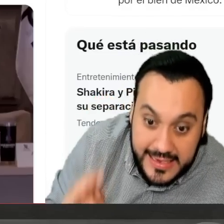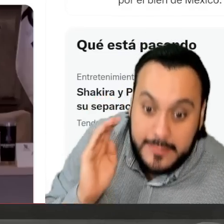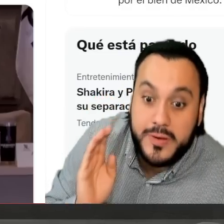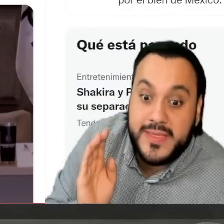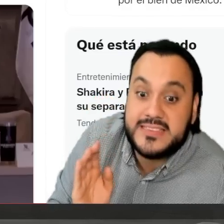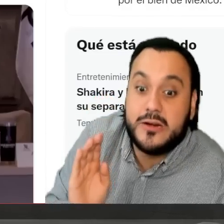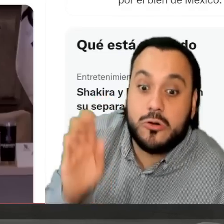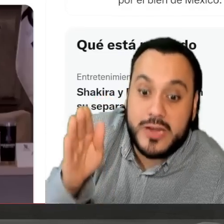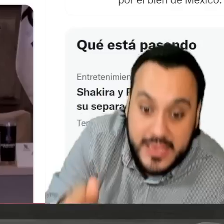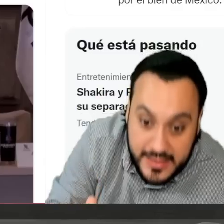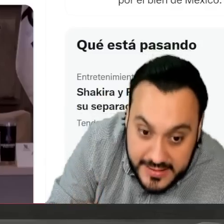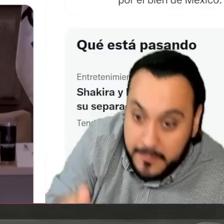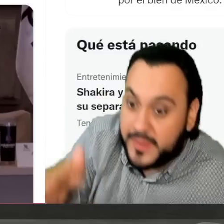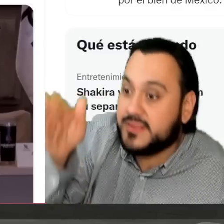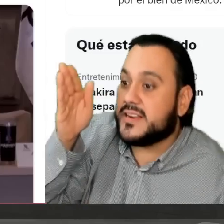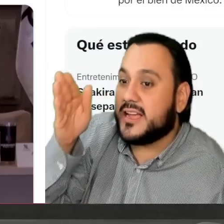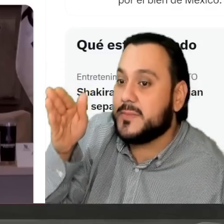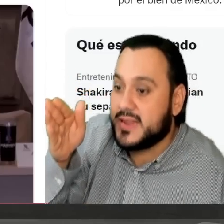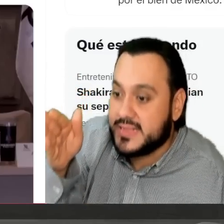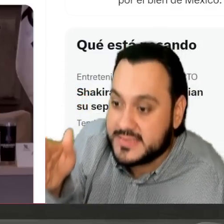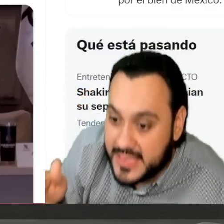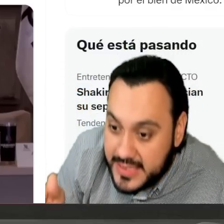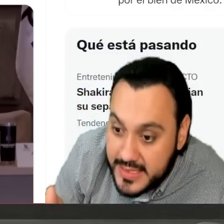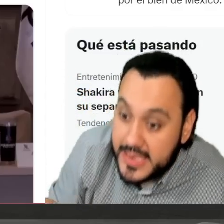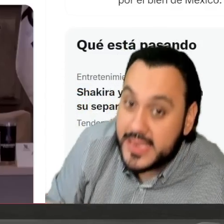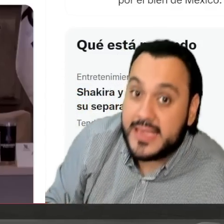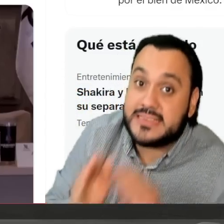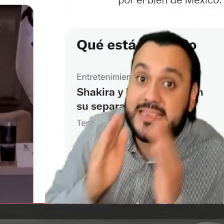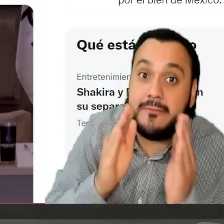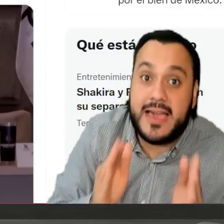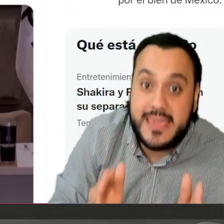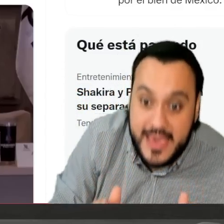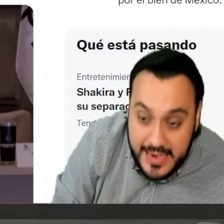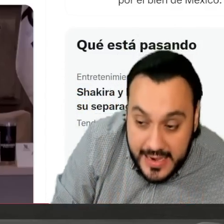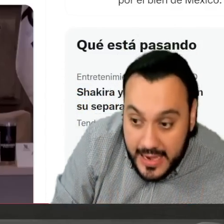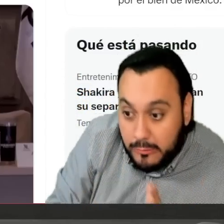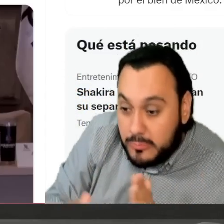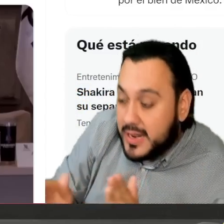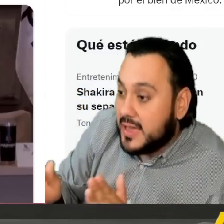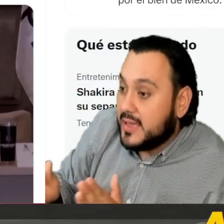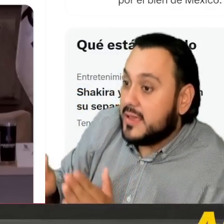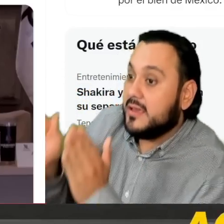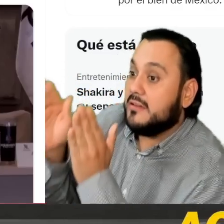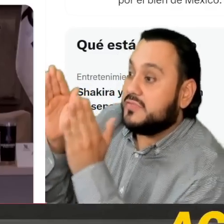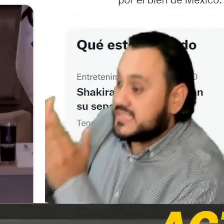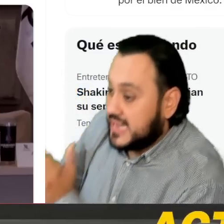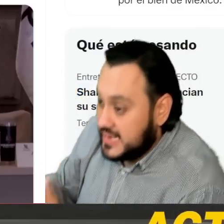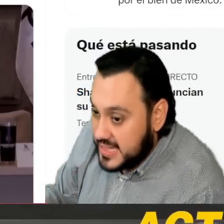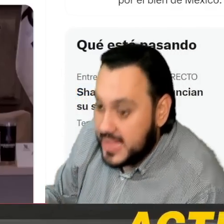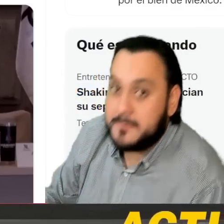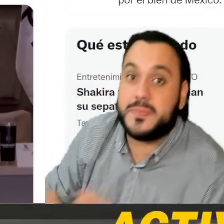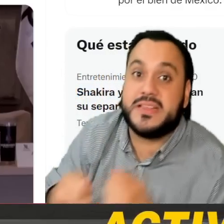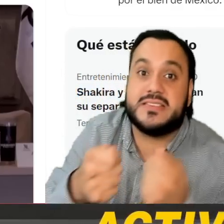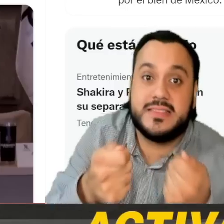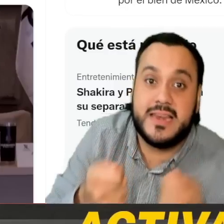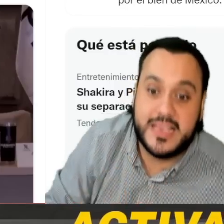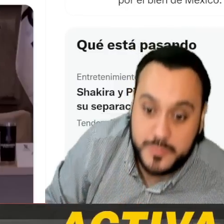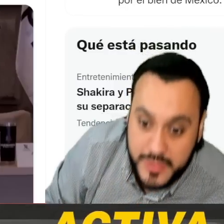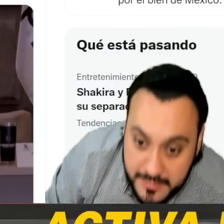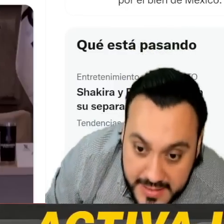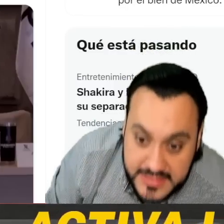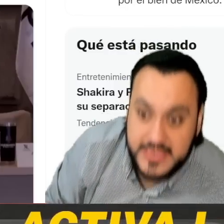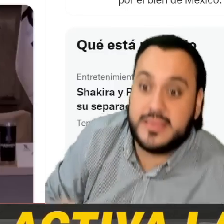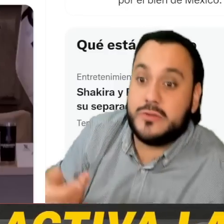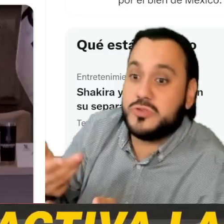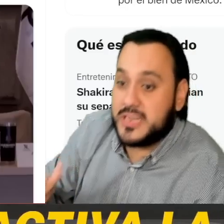que puede hacer loret que pueda ser caminar y esté allí es que vayan a una fiscalía presente en las